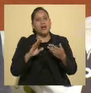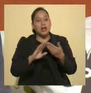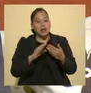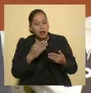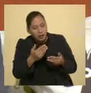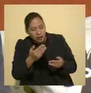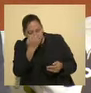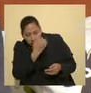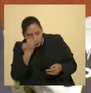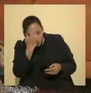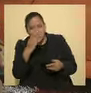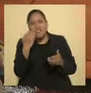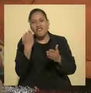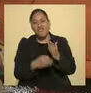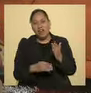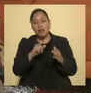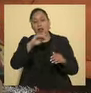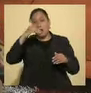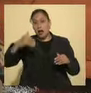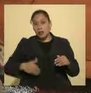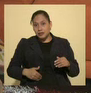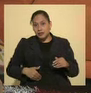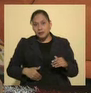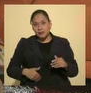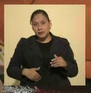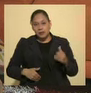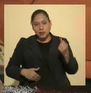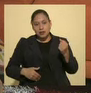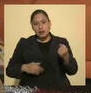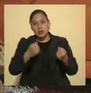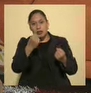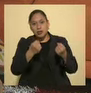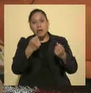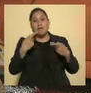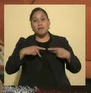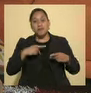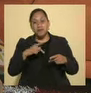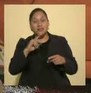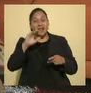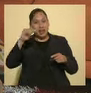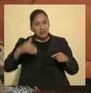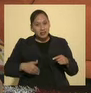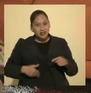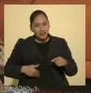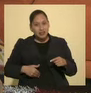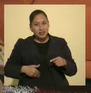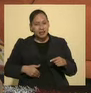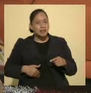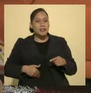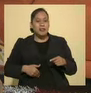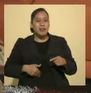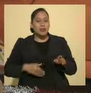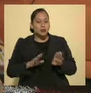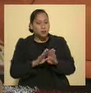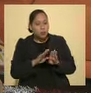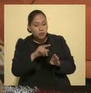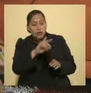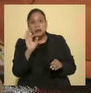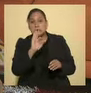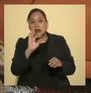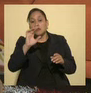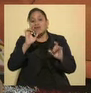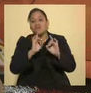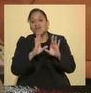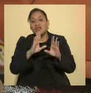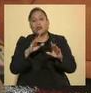Falta de precaución, de previsión. Inmediatamente que tengas un accidente, no te debes de... Las personas que tengan un accidente, que desgraciadamente pasen por eso, no